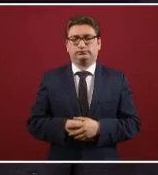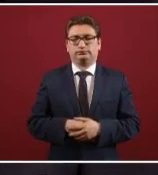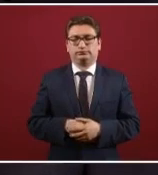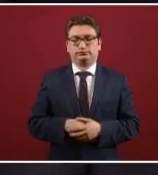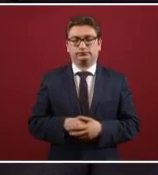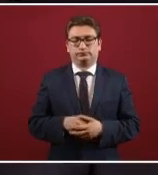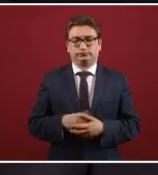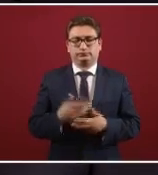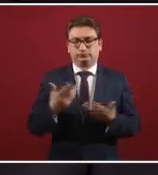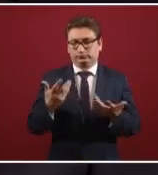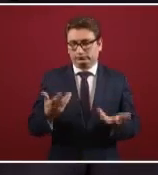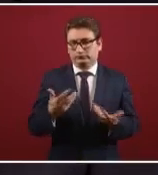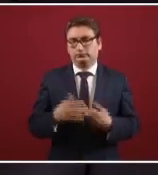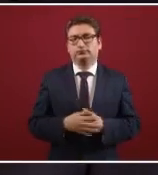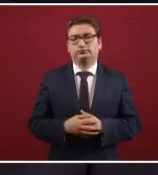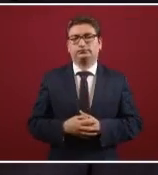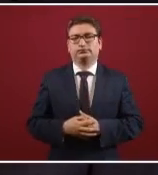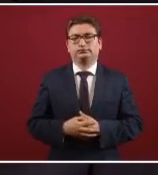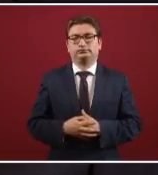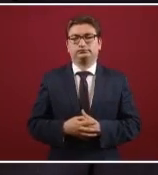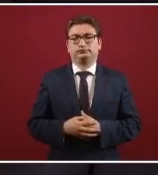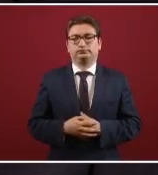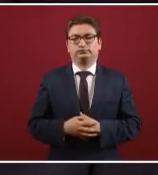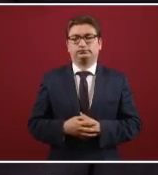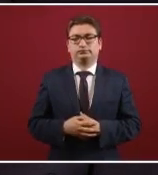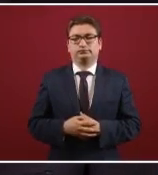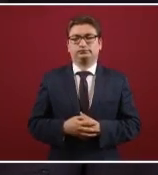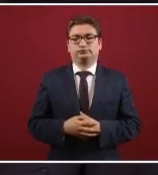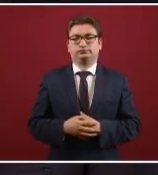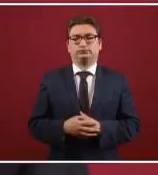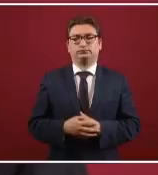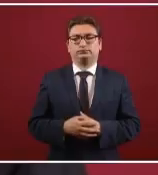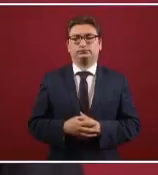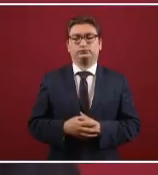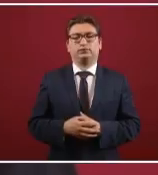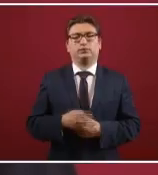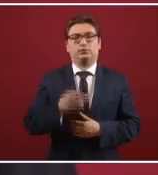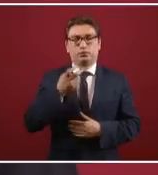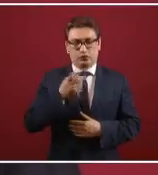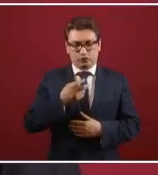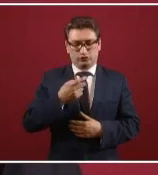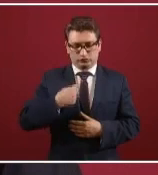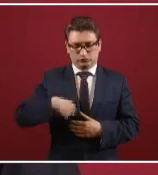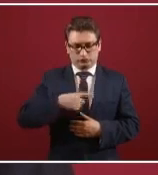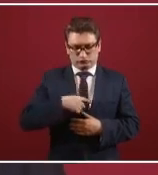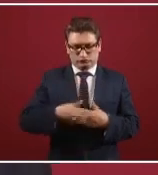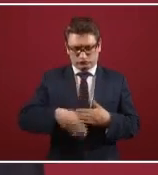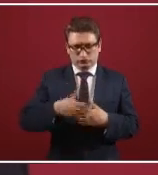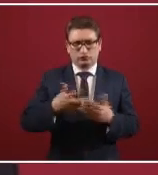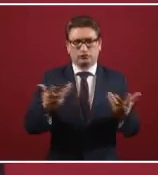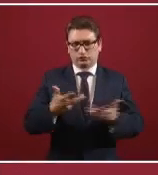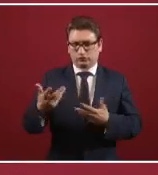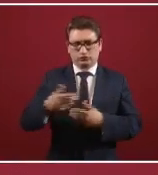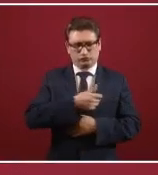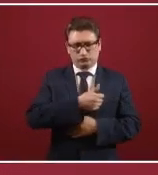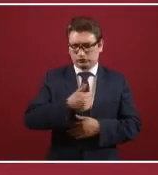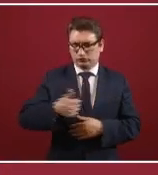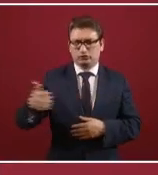entonces si tenemos que actuar con honestidad todos